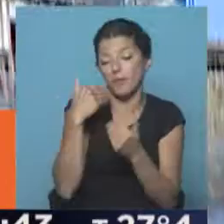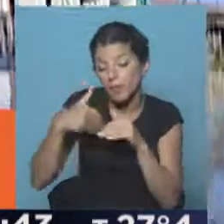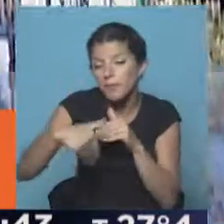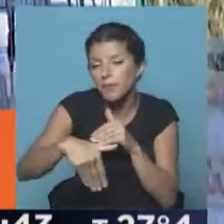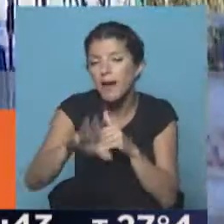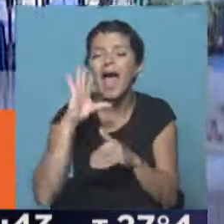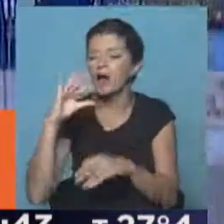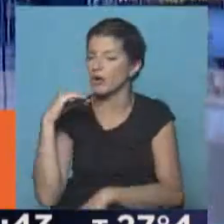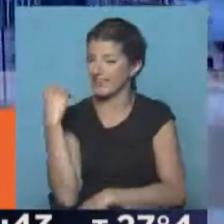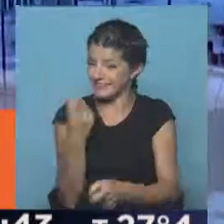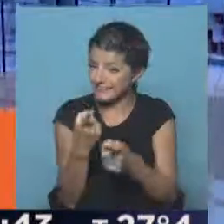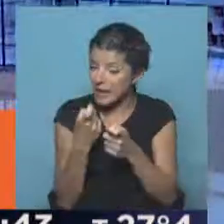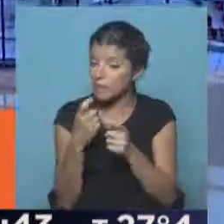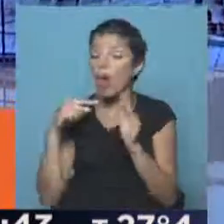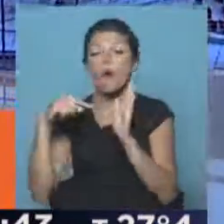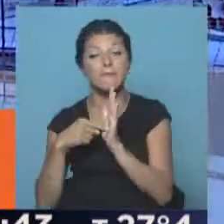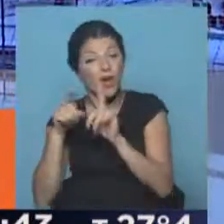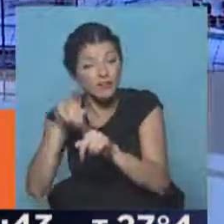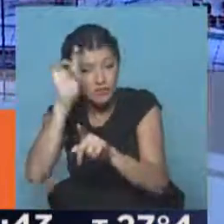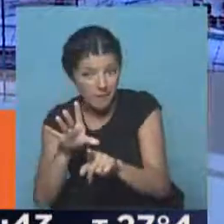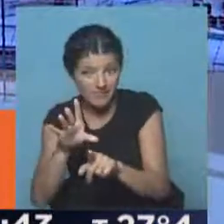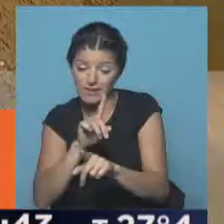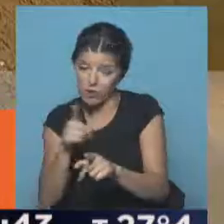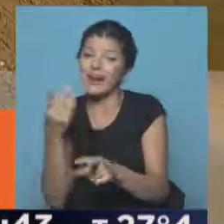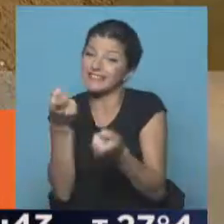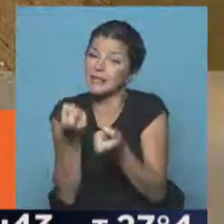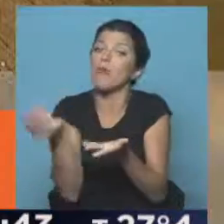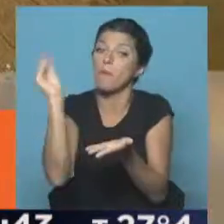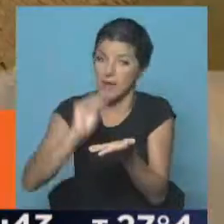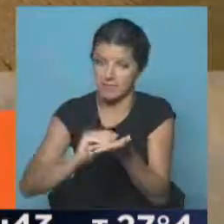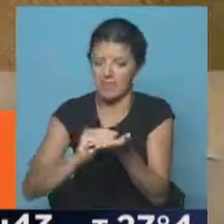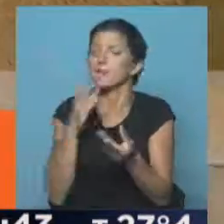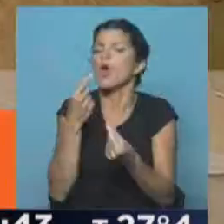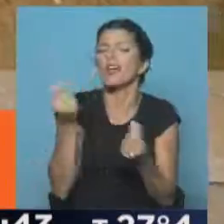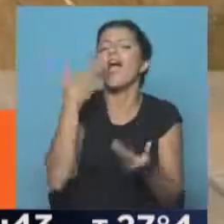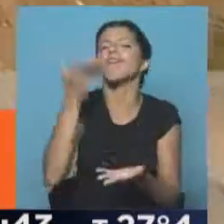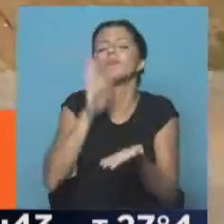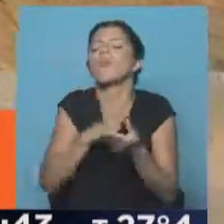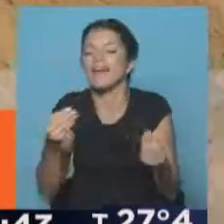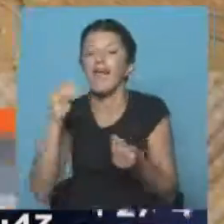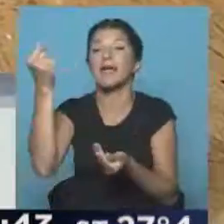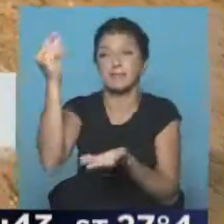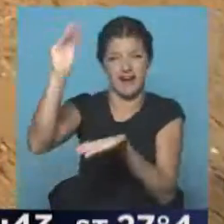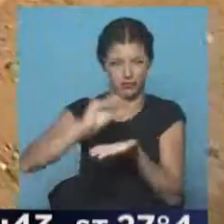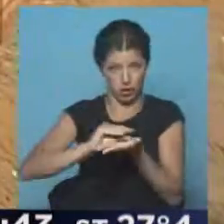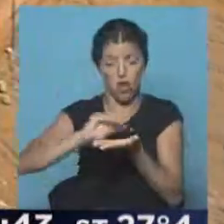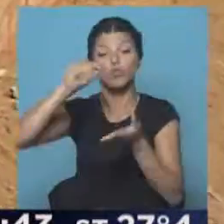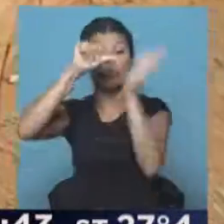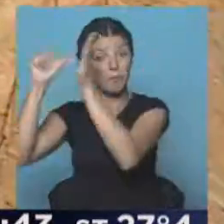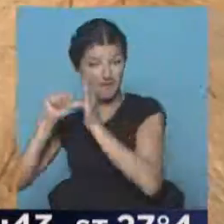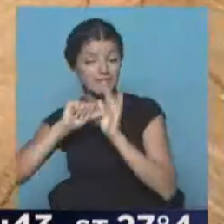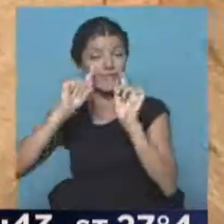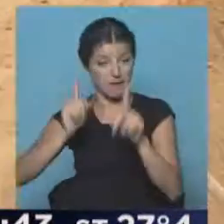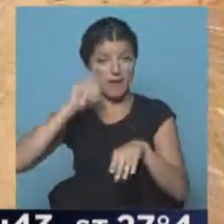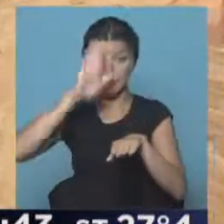es necesario, pero que con eso solo no alcanzan, que son las inversiones. Esas inversiones tanto externas como también de